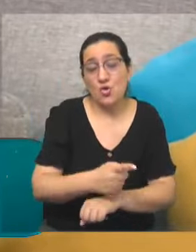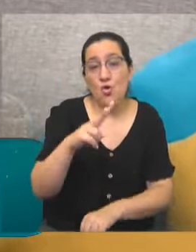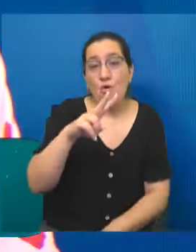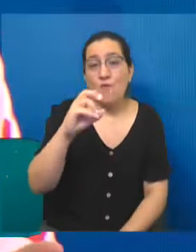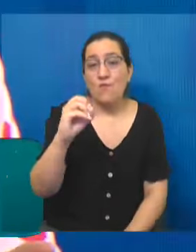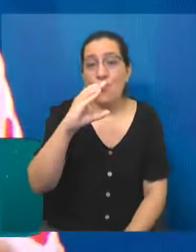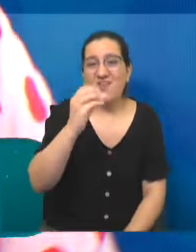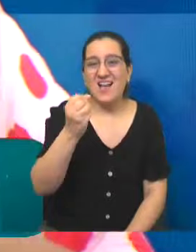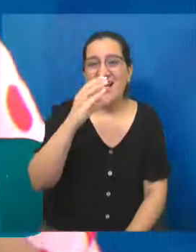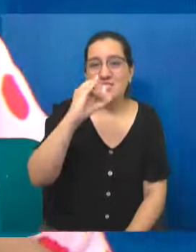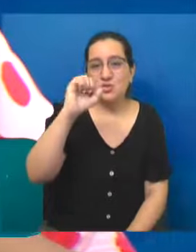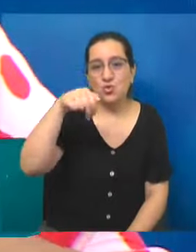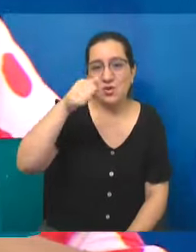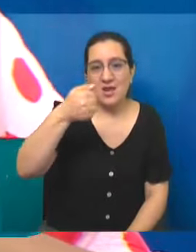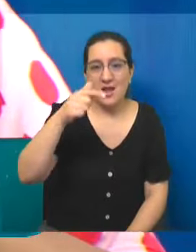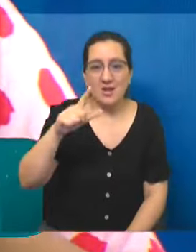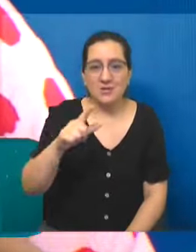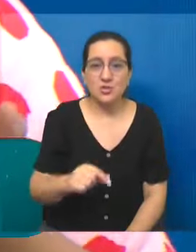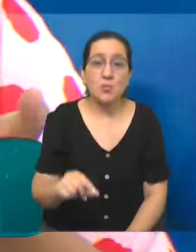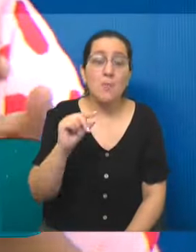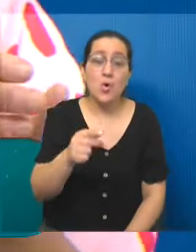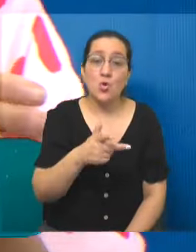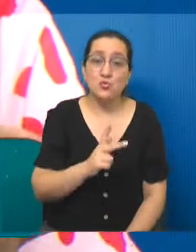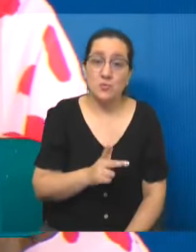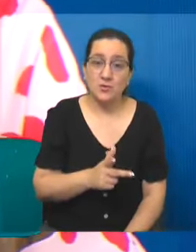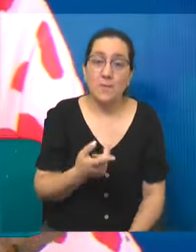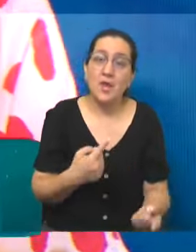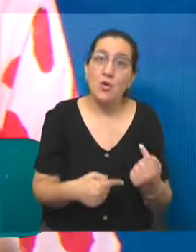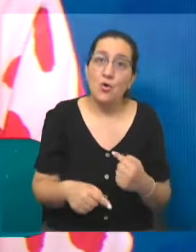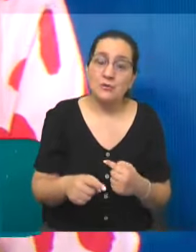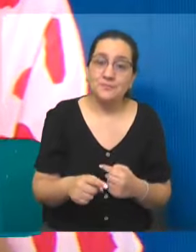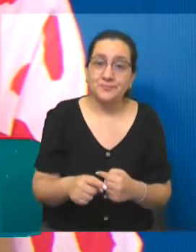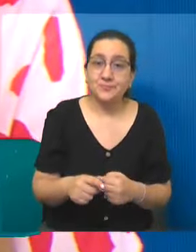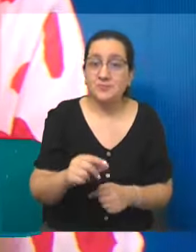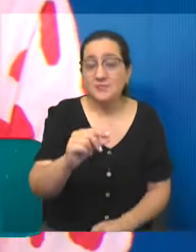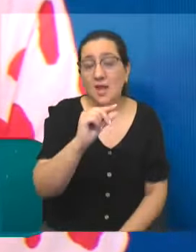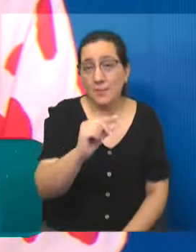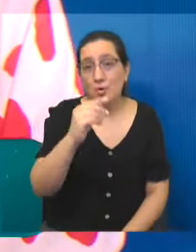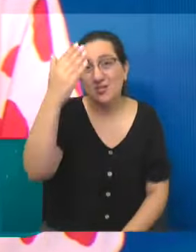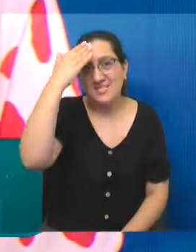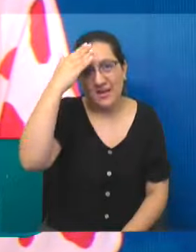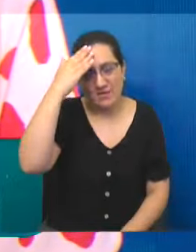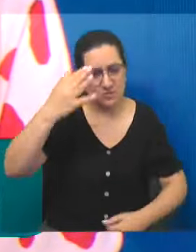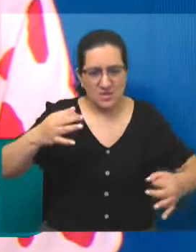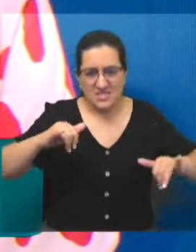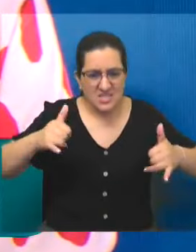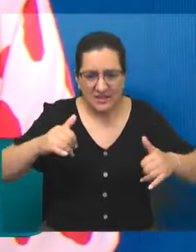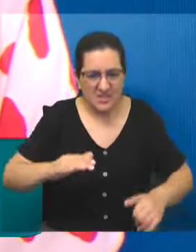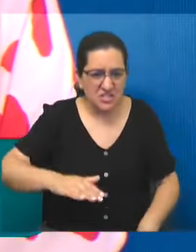muy pocos los seres humanos, ¿no? Ya no hablando de adolescencia, pero digo, que saben que tienen muy definida su